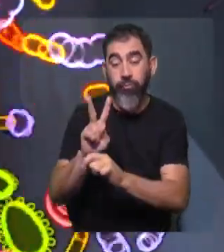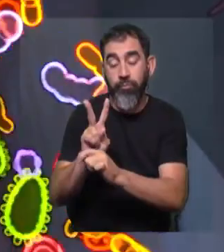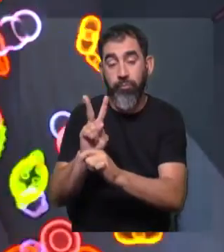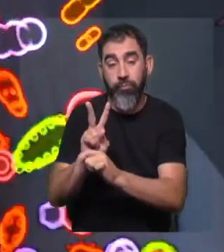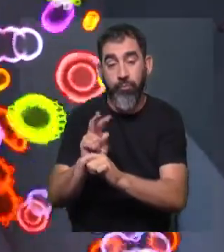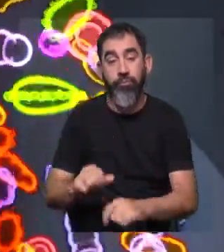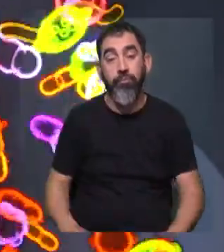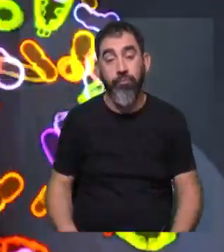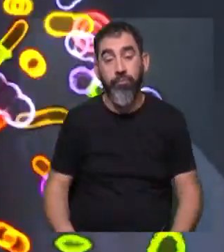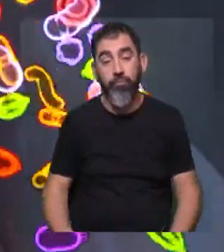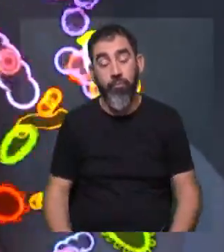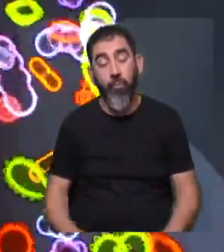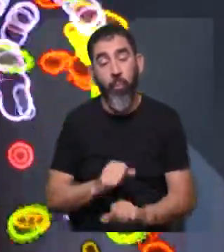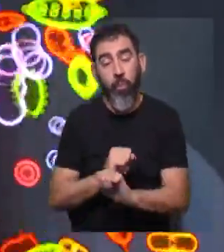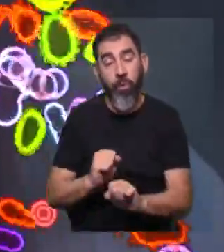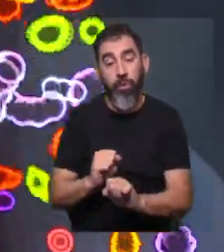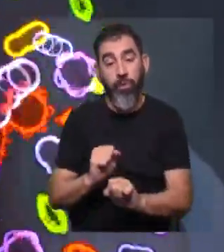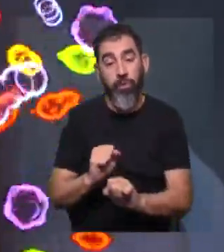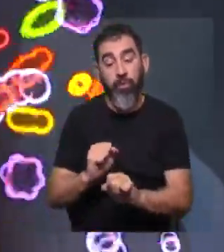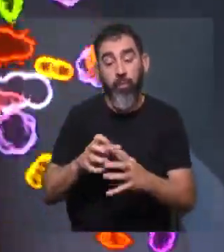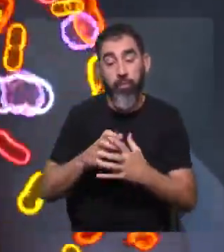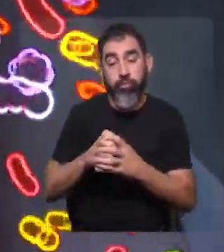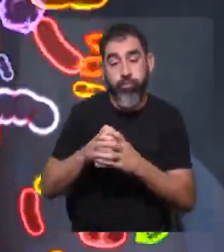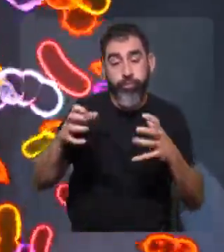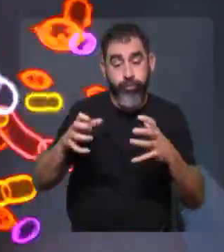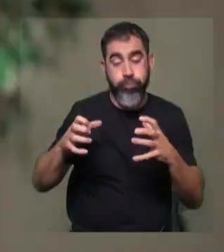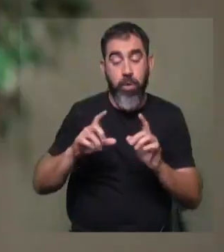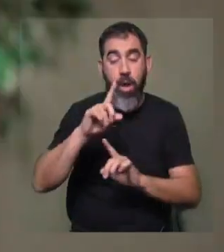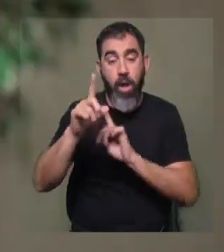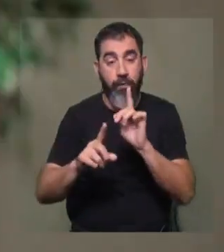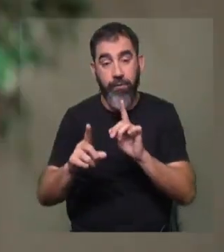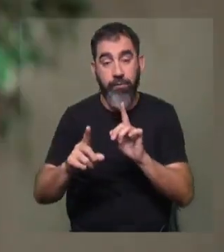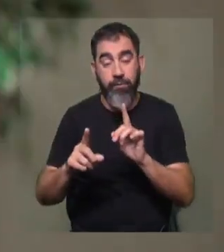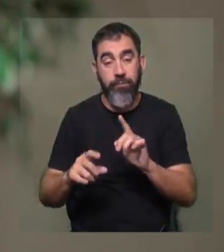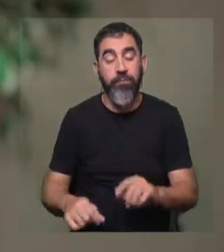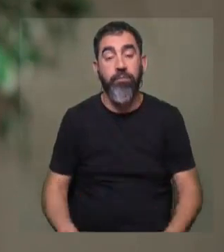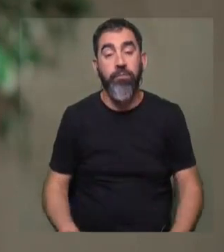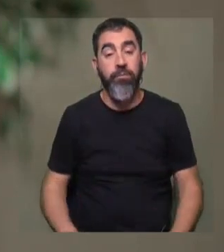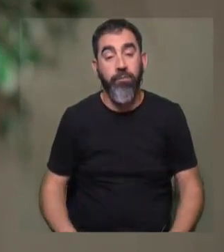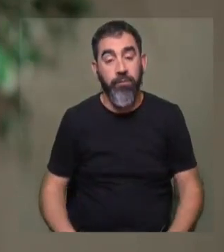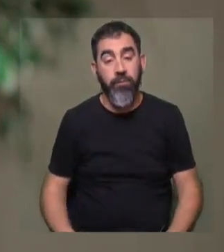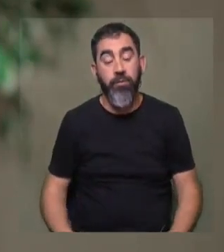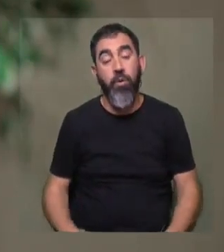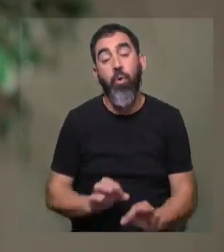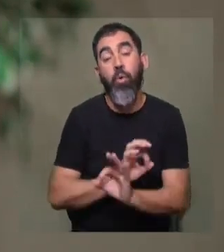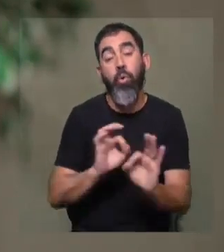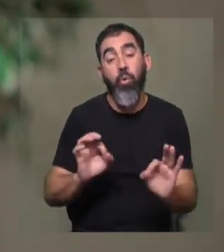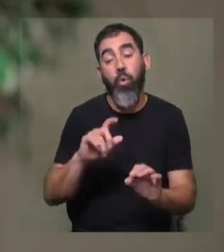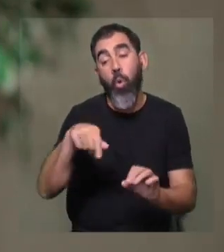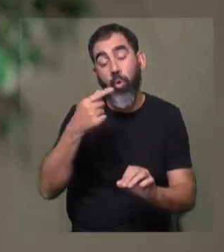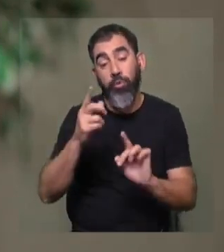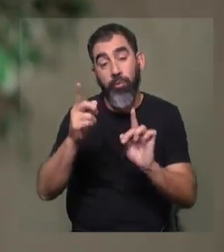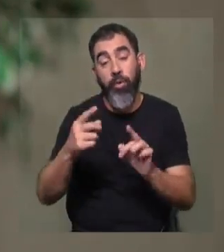inmune, que pueden tener un perfil más proinflamatorio, de generarnos inflamación, que incide en distintas enfermedades, o otro perfil